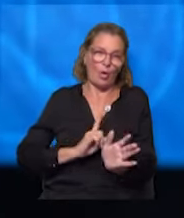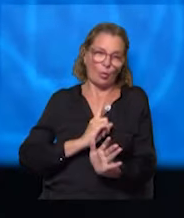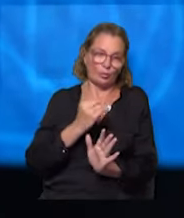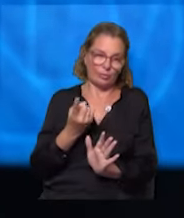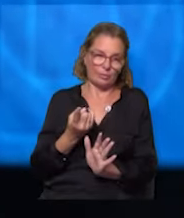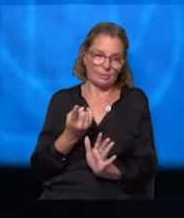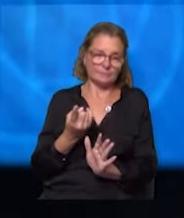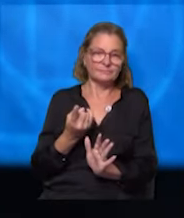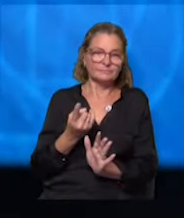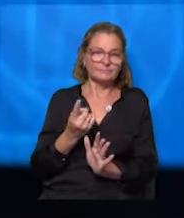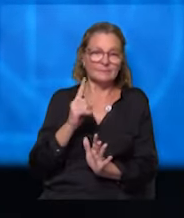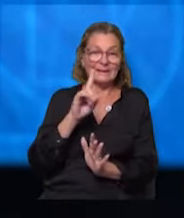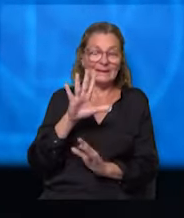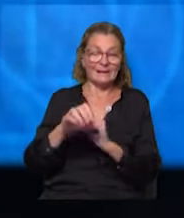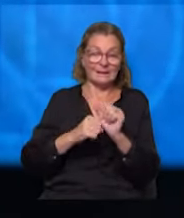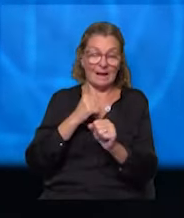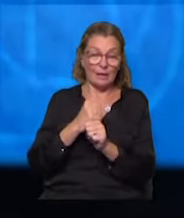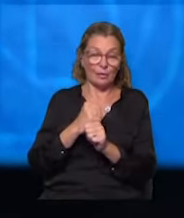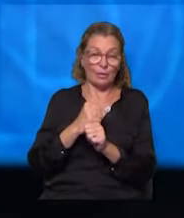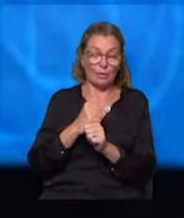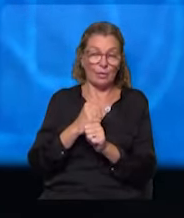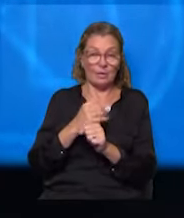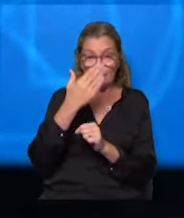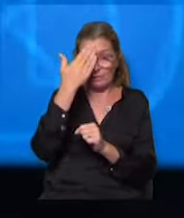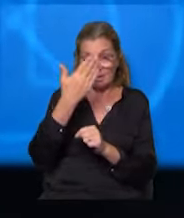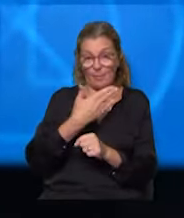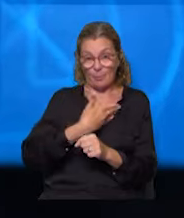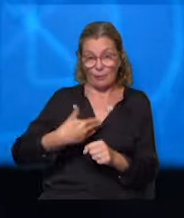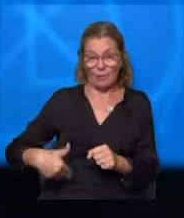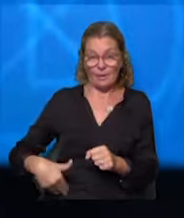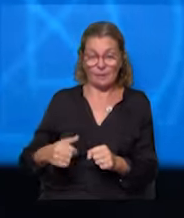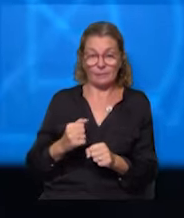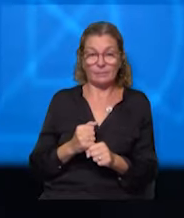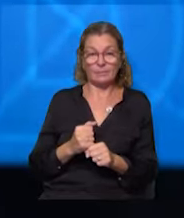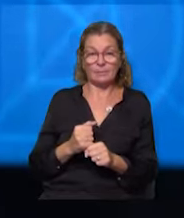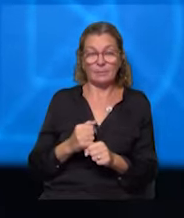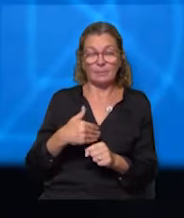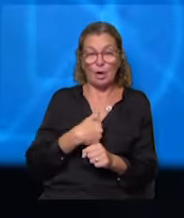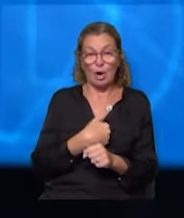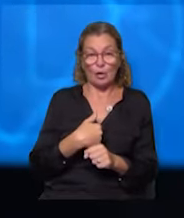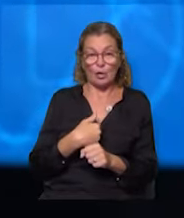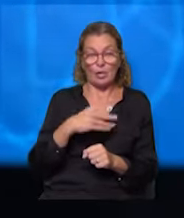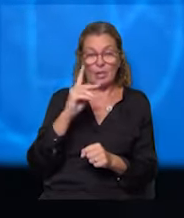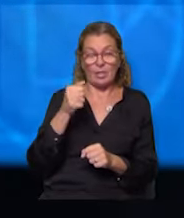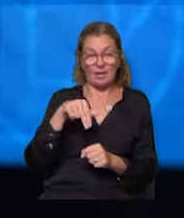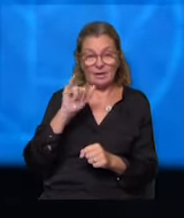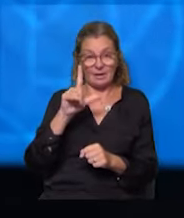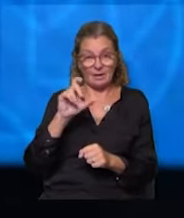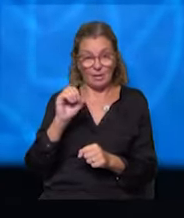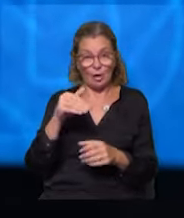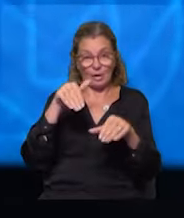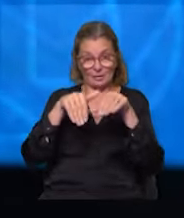en en los 15 años que que frente amplio fue gobierno verdad tanto el rol de Danilo desde punto de vista